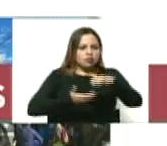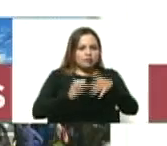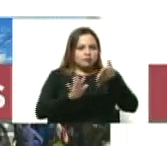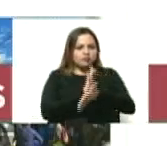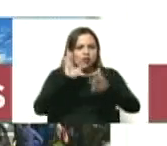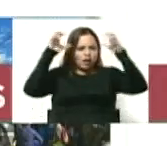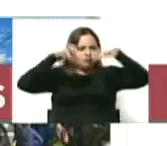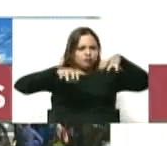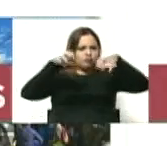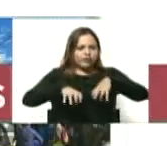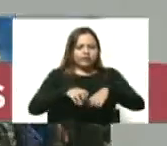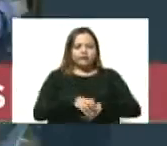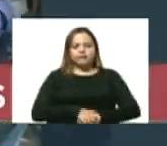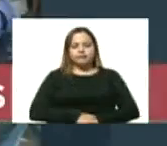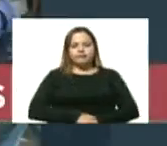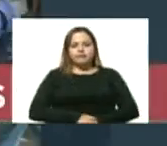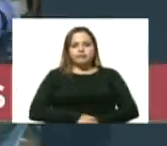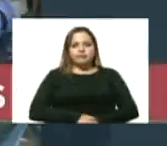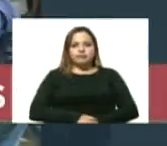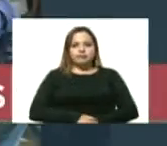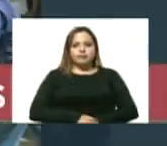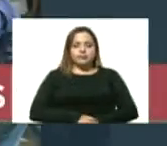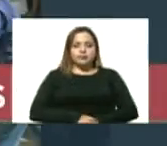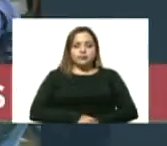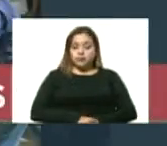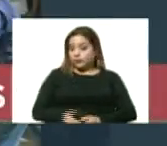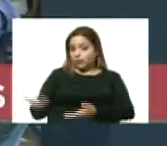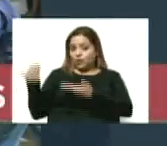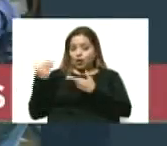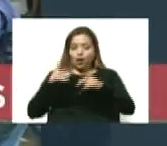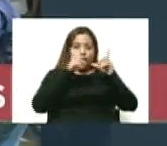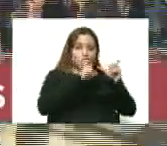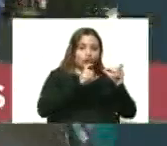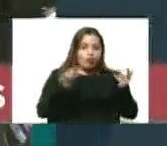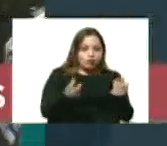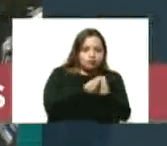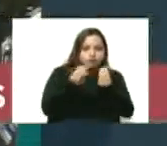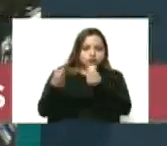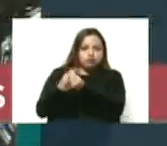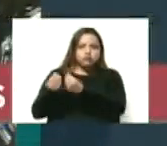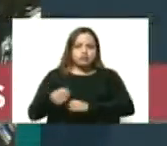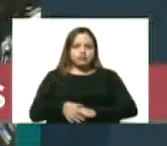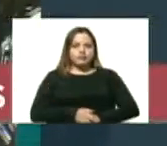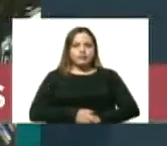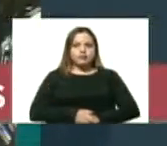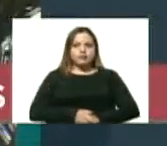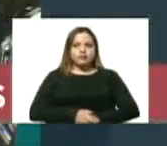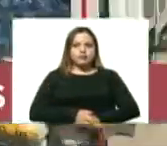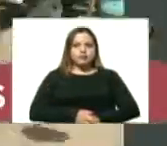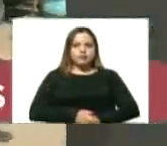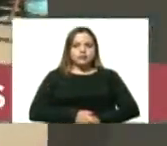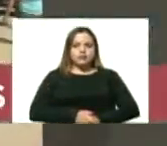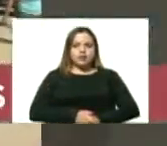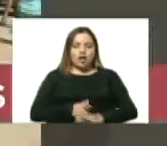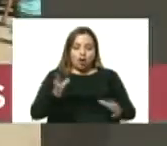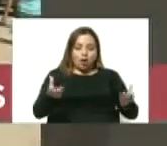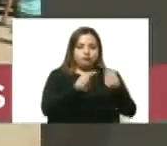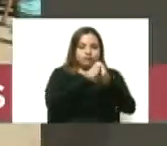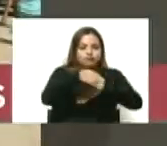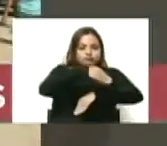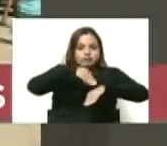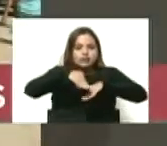intensas lluvias. Parte también de lo que hemos podido ver, allí vemos justamente lo que ha sido el acompañamiento del ministro Marco